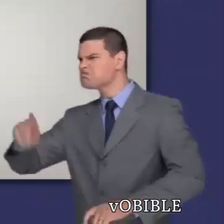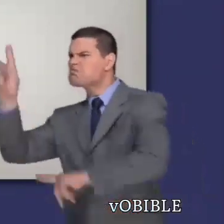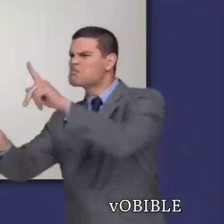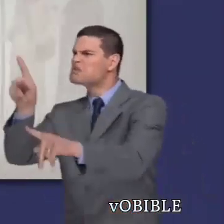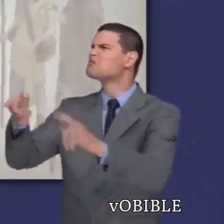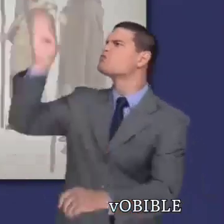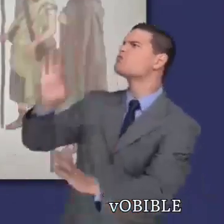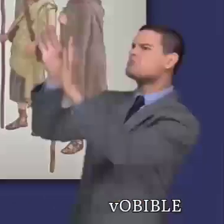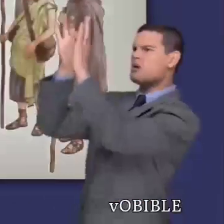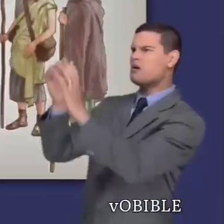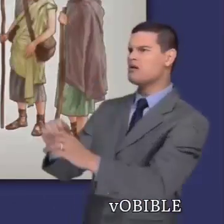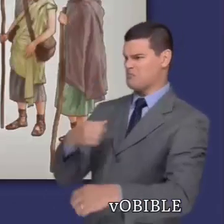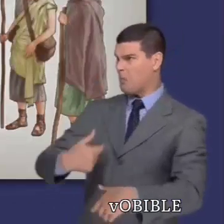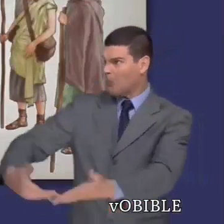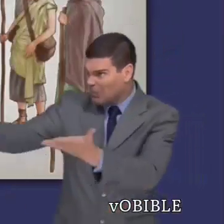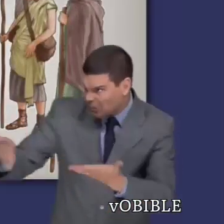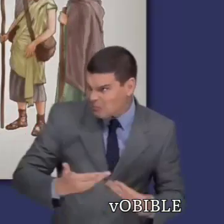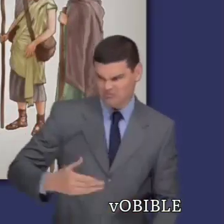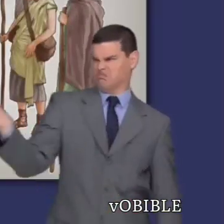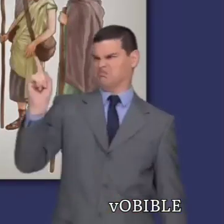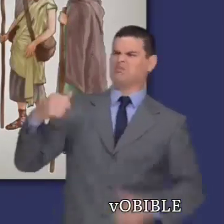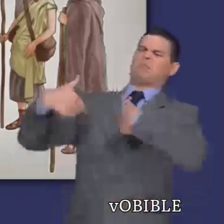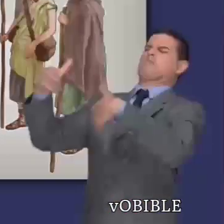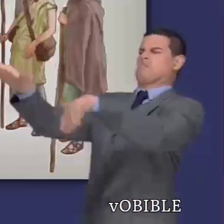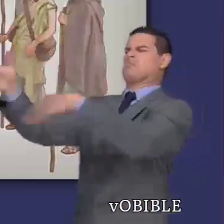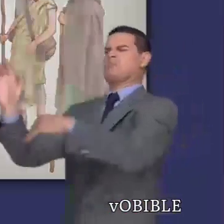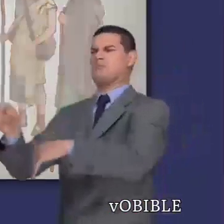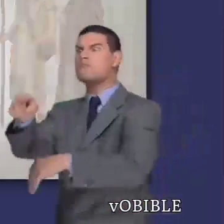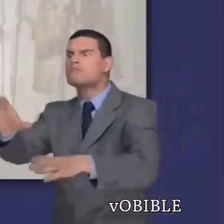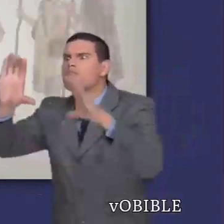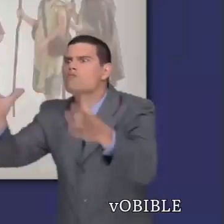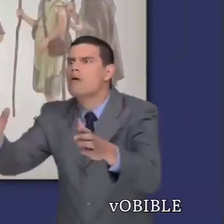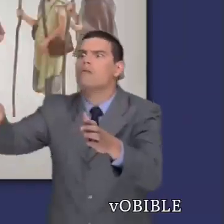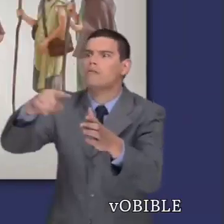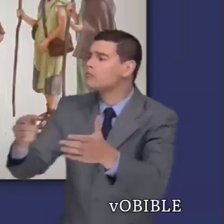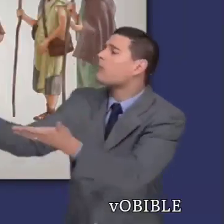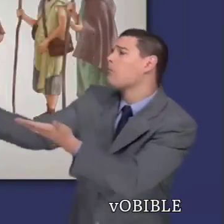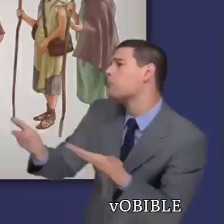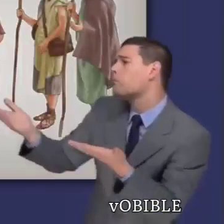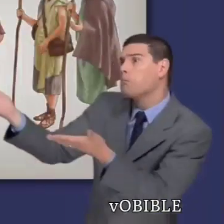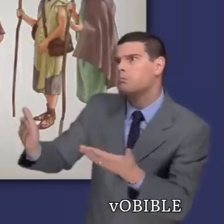Se negaba a mostrar hospitalidad a quienes llegaban de visita. Incluso trataba de impedir que